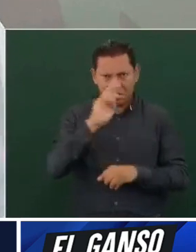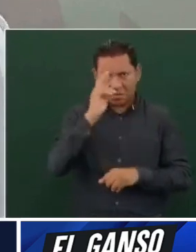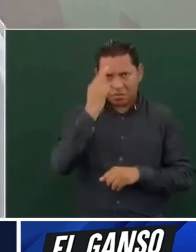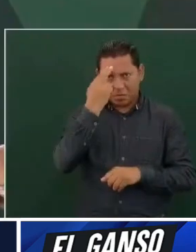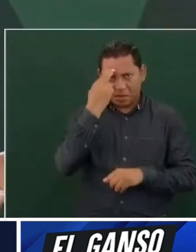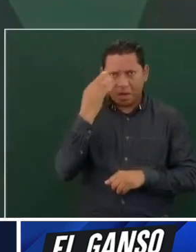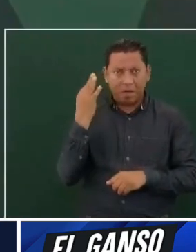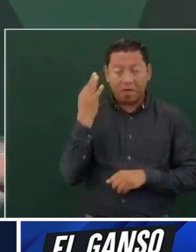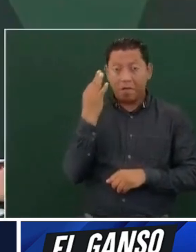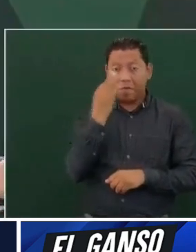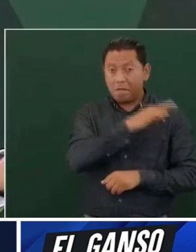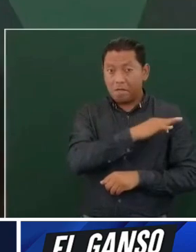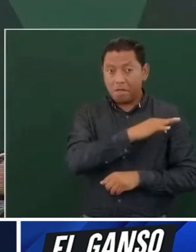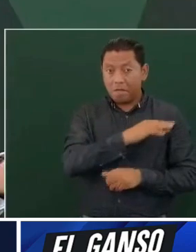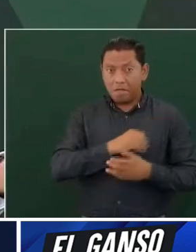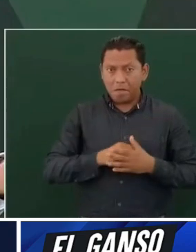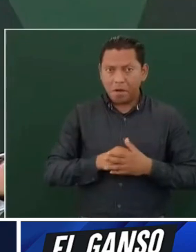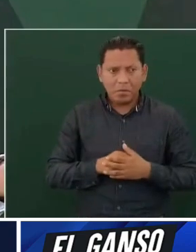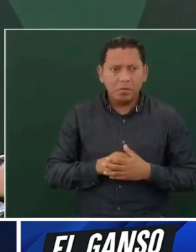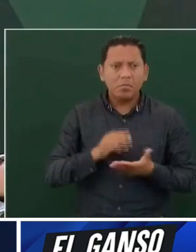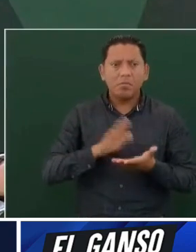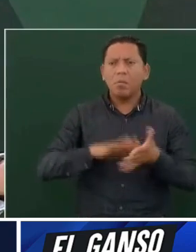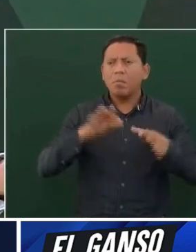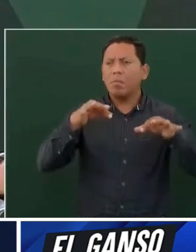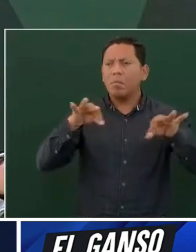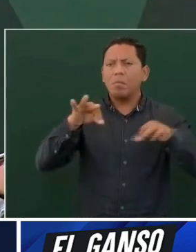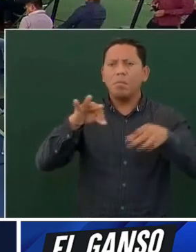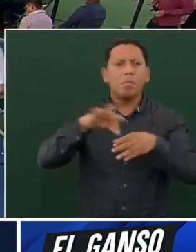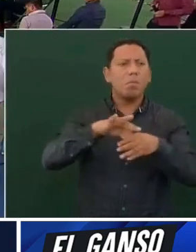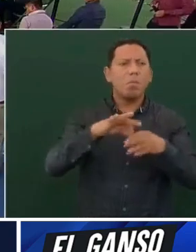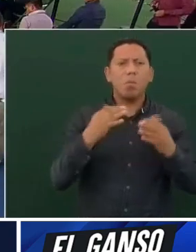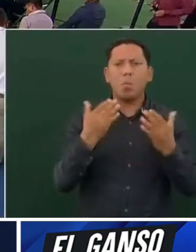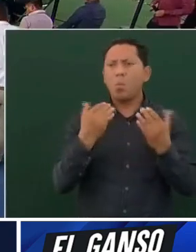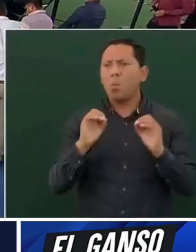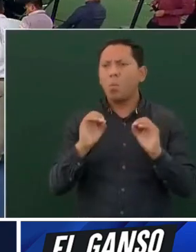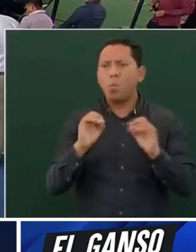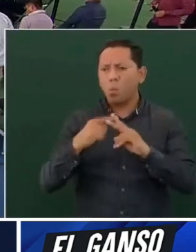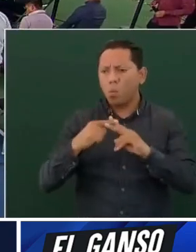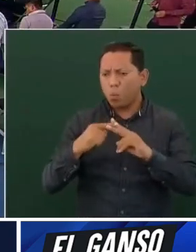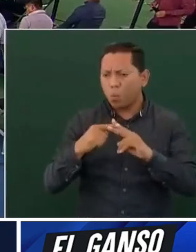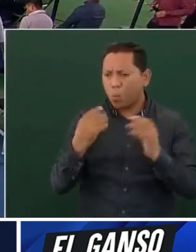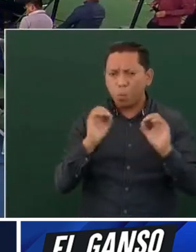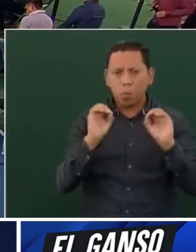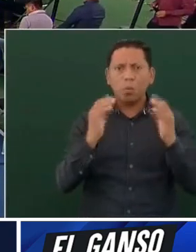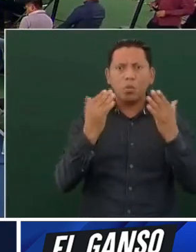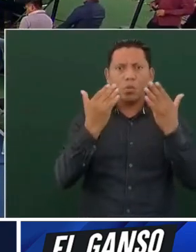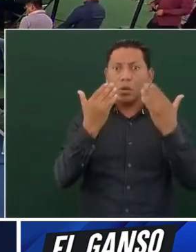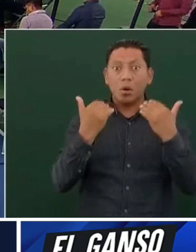y no aparecían las boletas en el recuento,